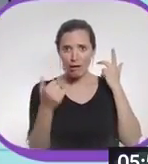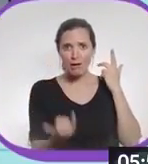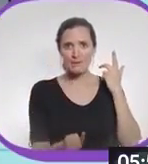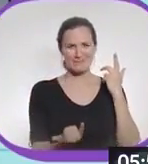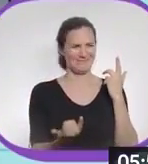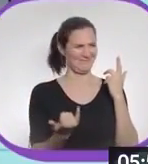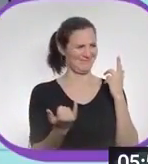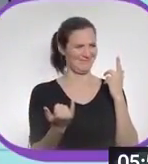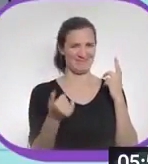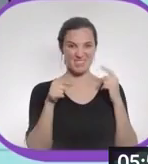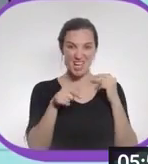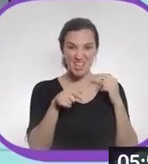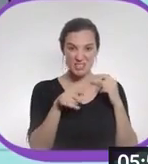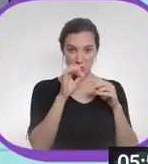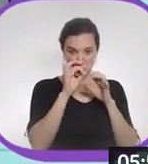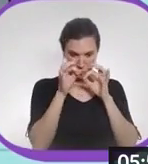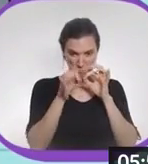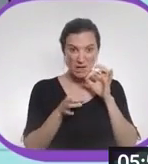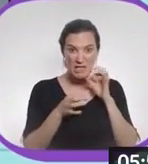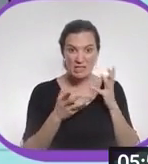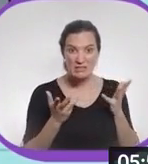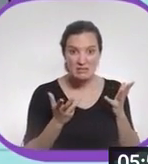a esto sorbete doblada?